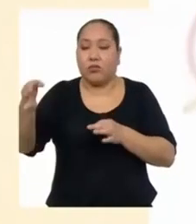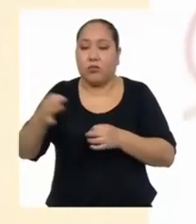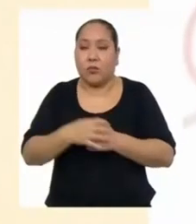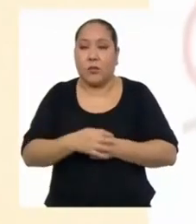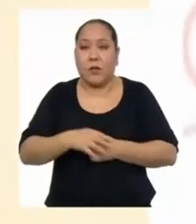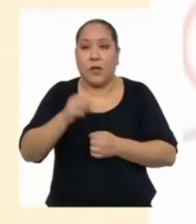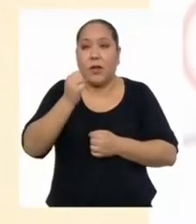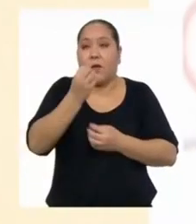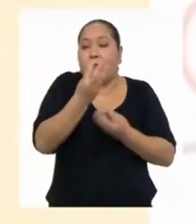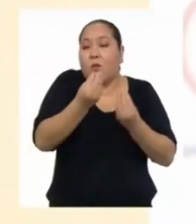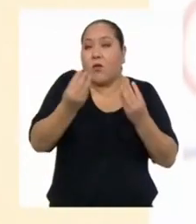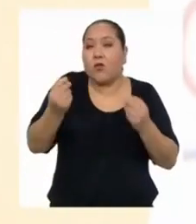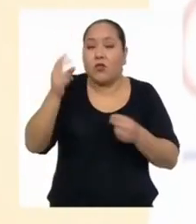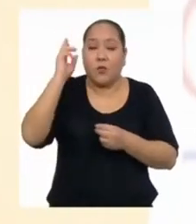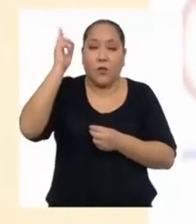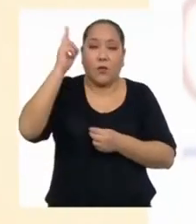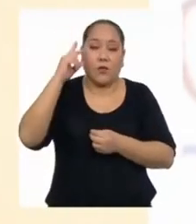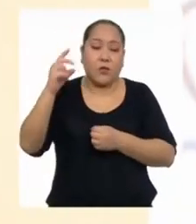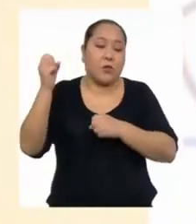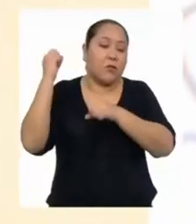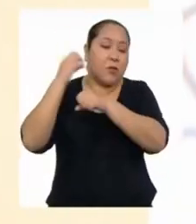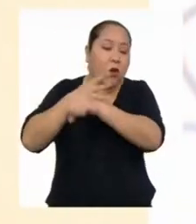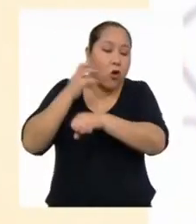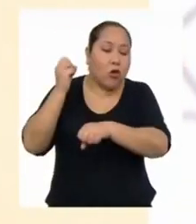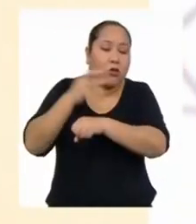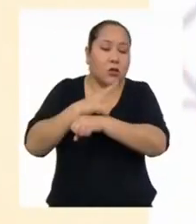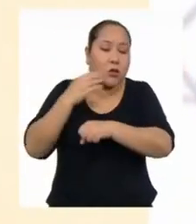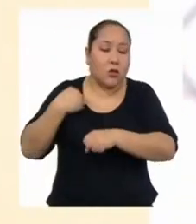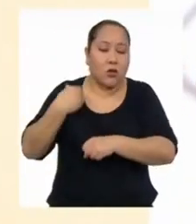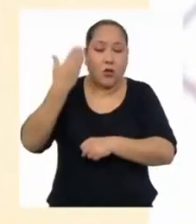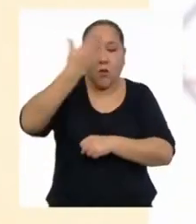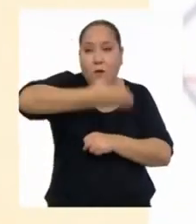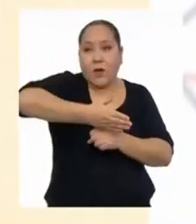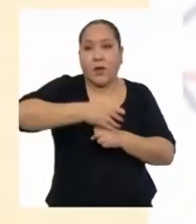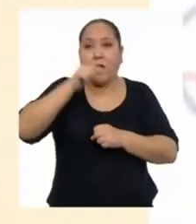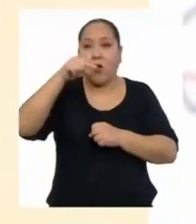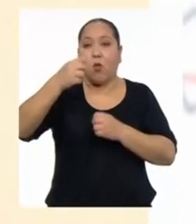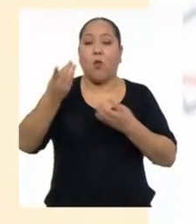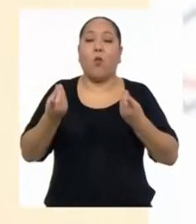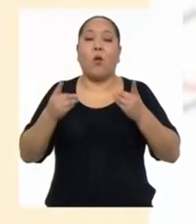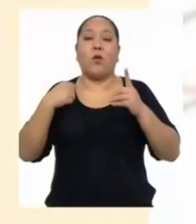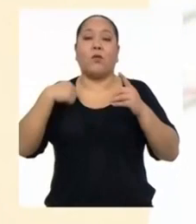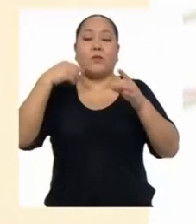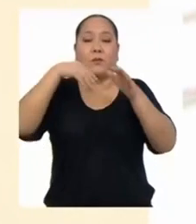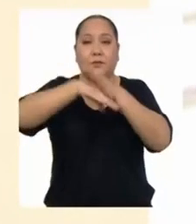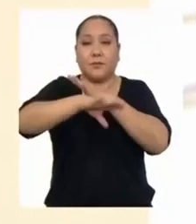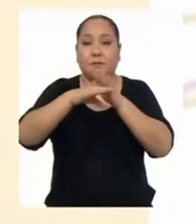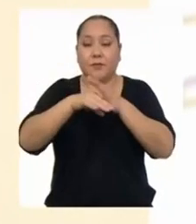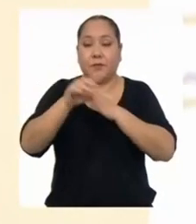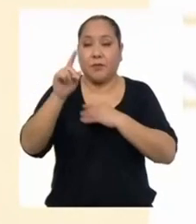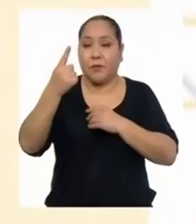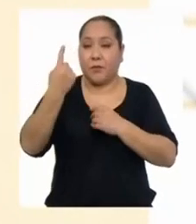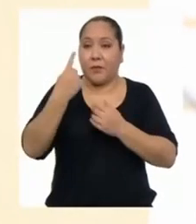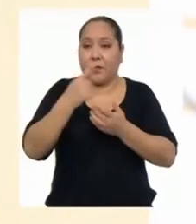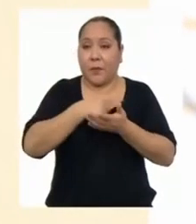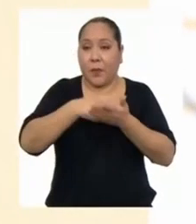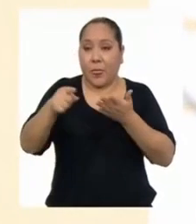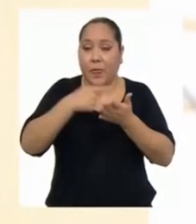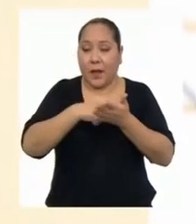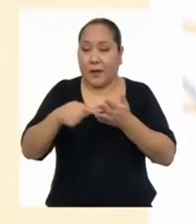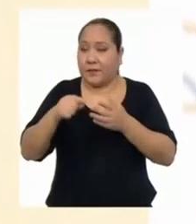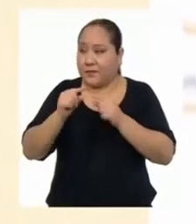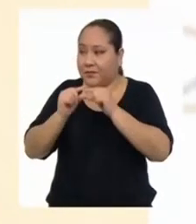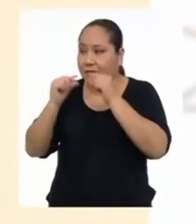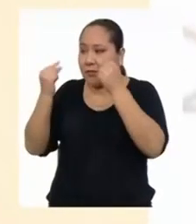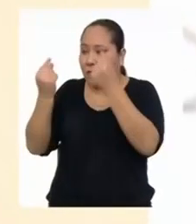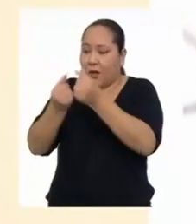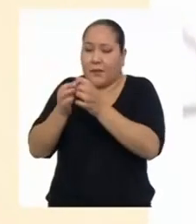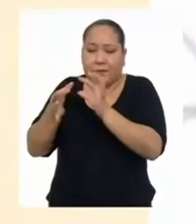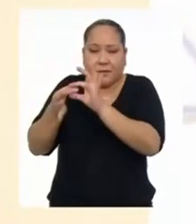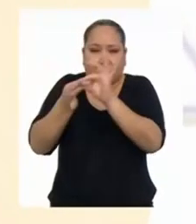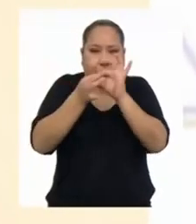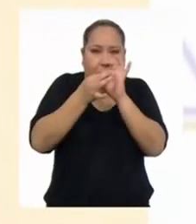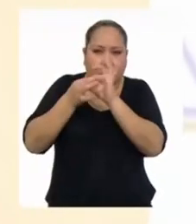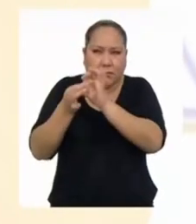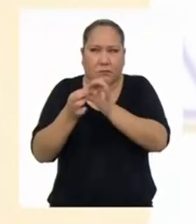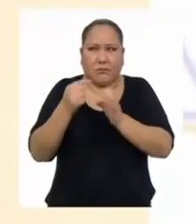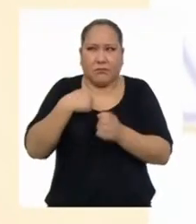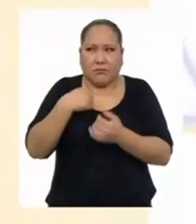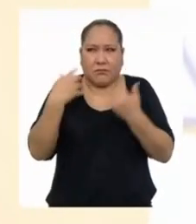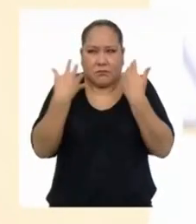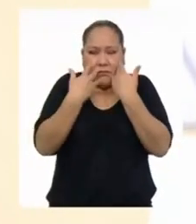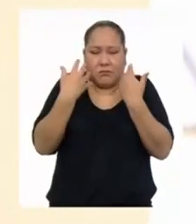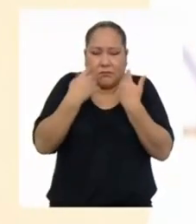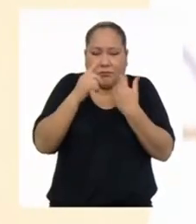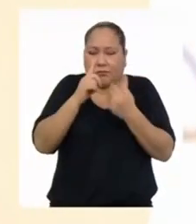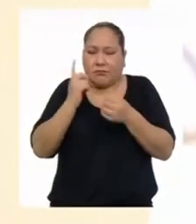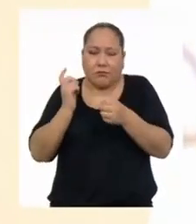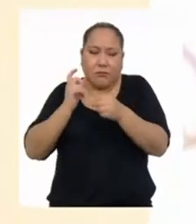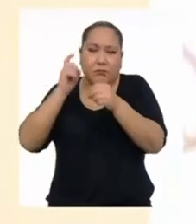varios profesores me lo recomendaron. Cuando recién ingresé, las primeras semanas sentí que era un grupo bastante unido y me dio un poco de miedo no poder